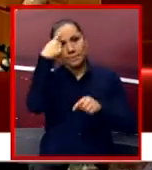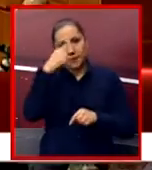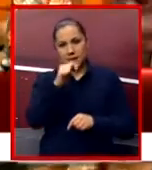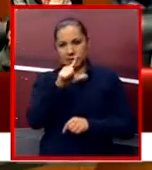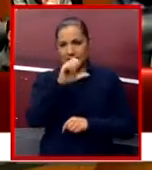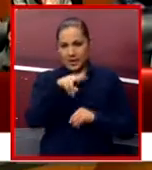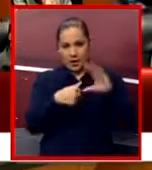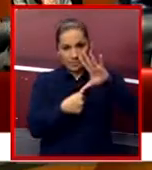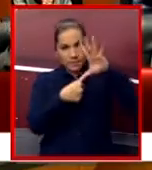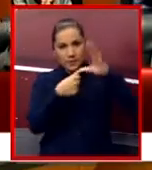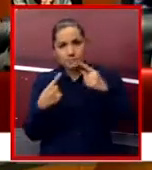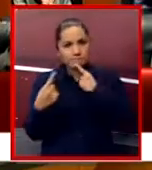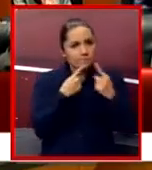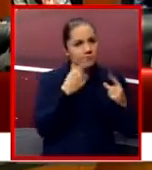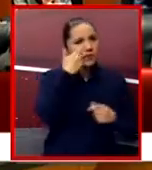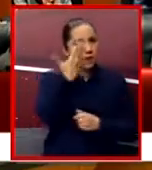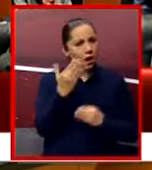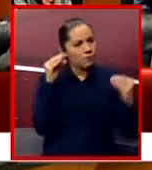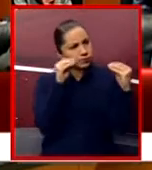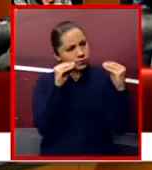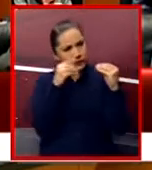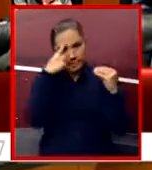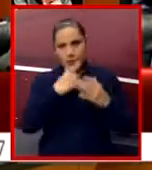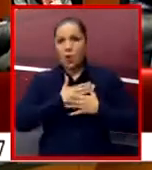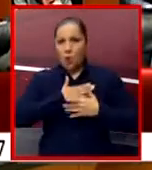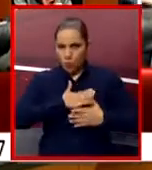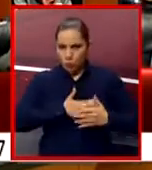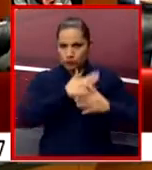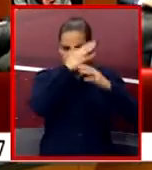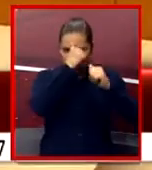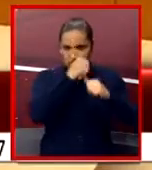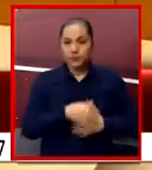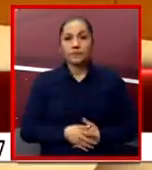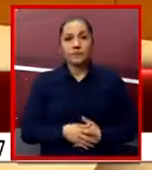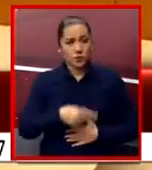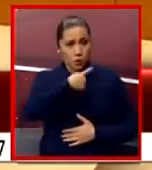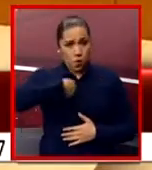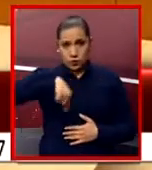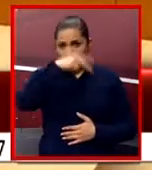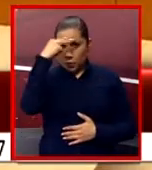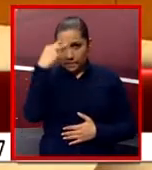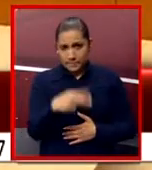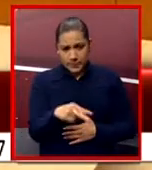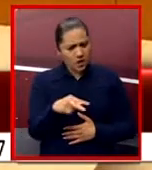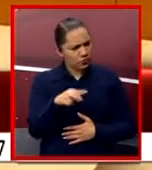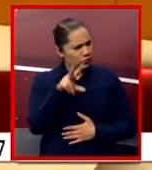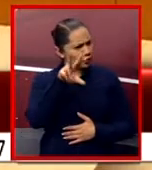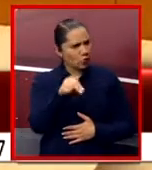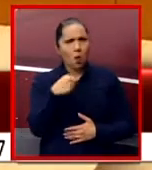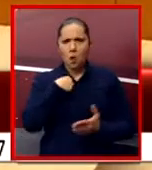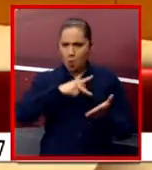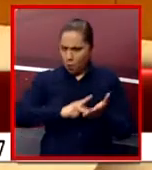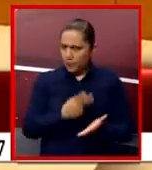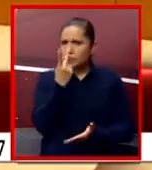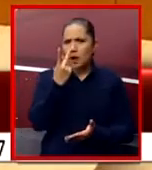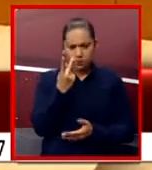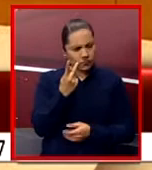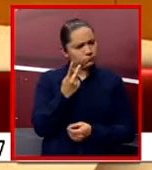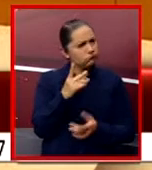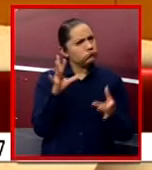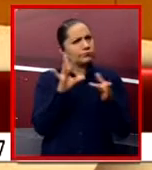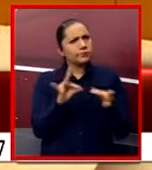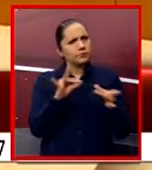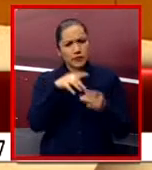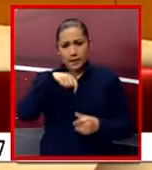reitero, nuestro país no pagará de ninguna manera y bajo ninguna circunstancia